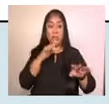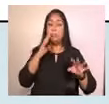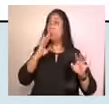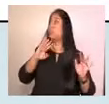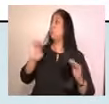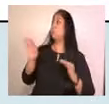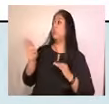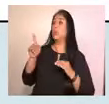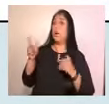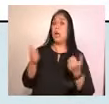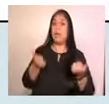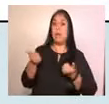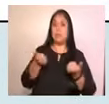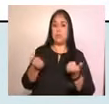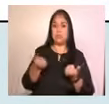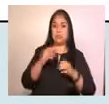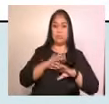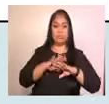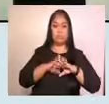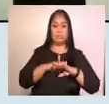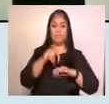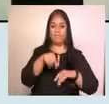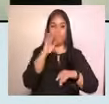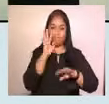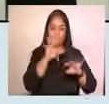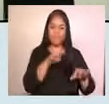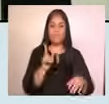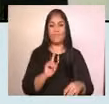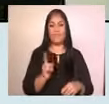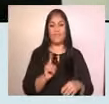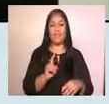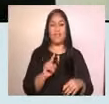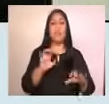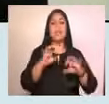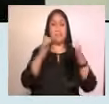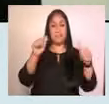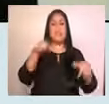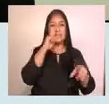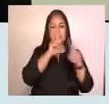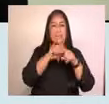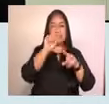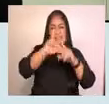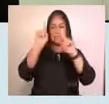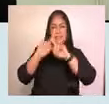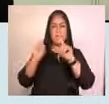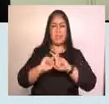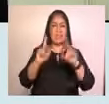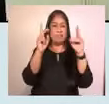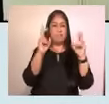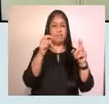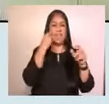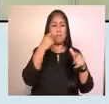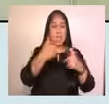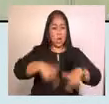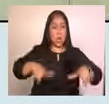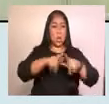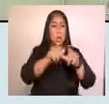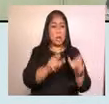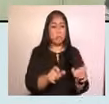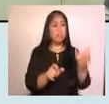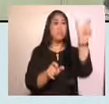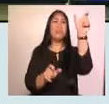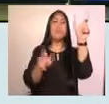de la administración penitenciaria. Parte de los hallazgos de la existencia de caletas donde se decomisó más